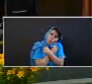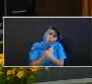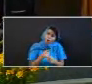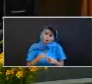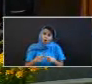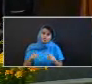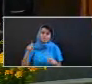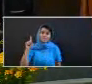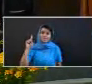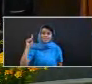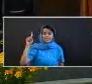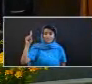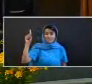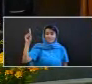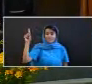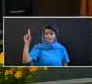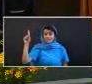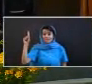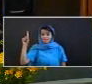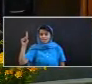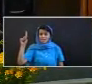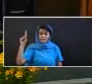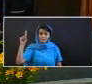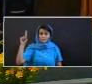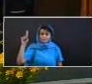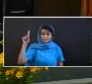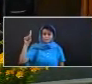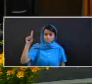amado por ti,